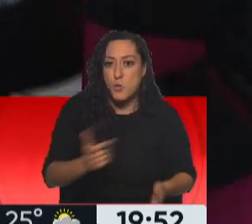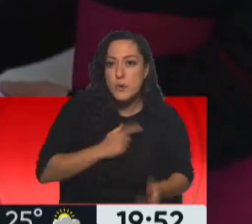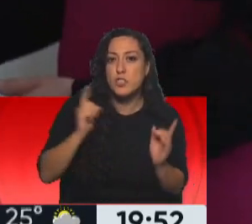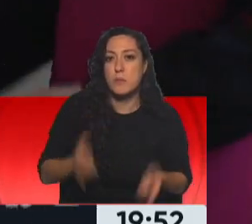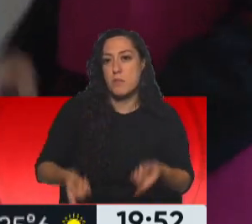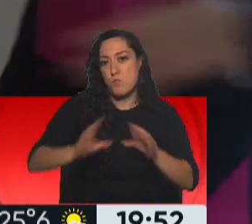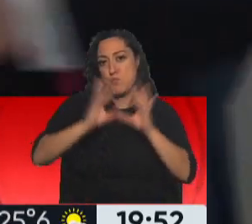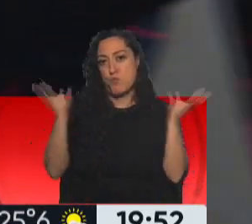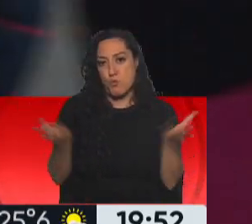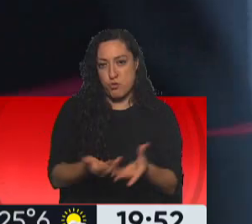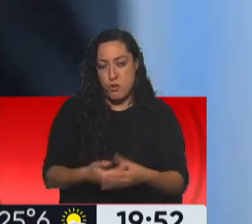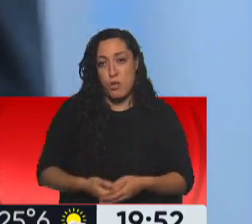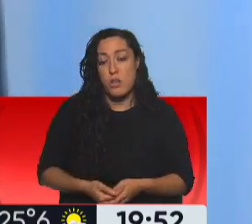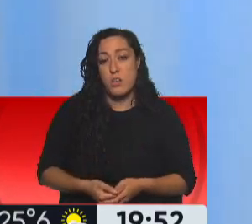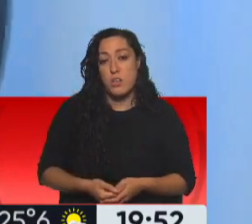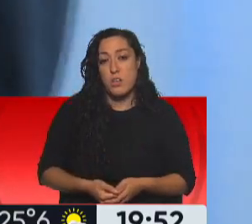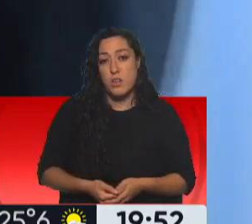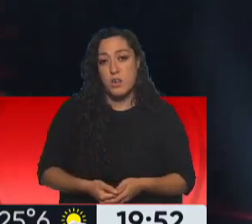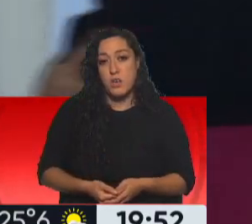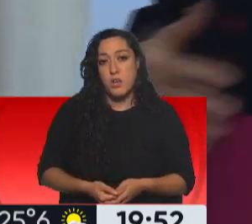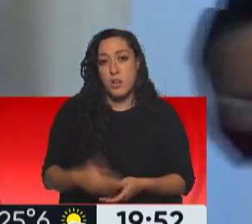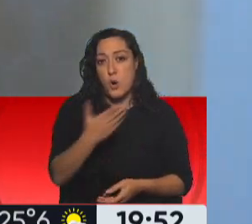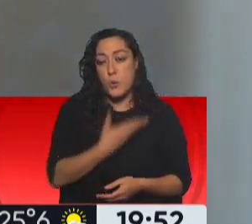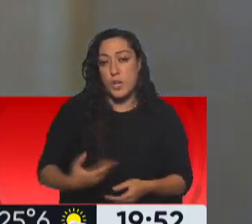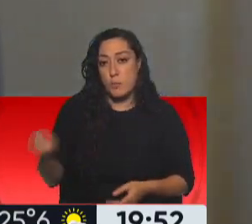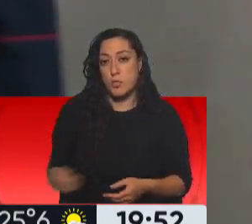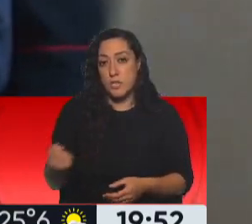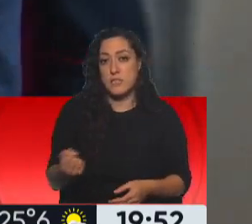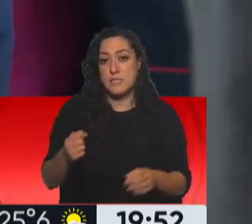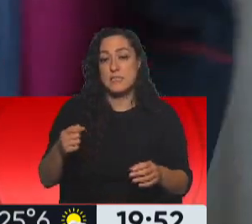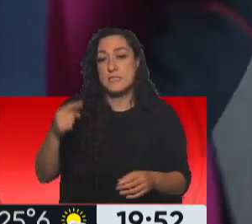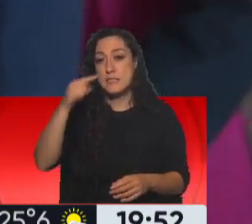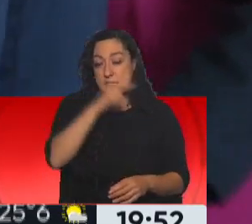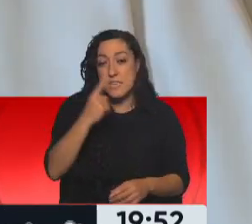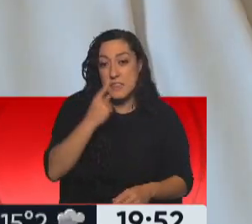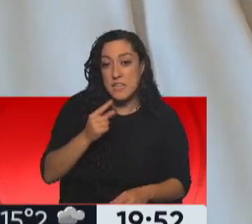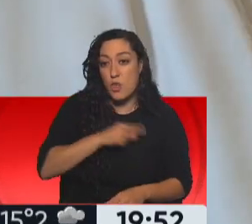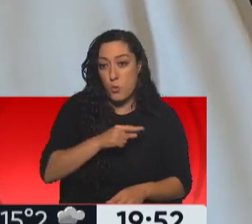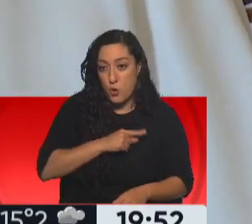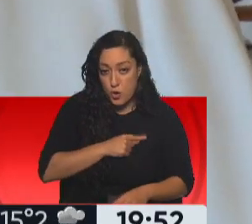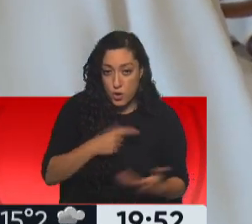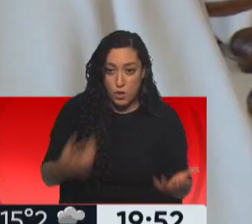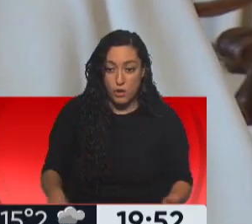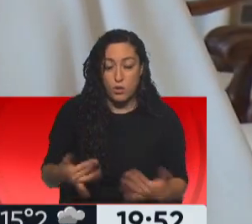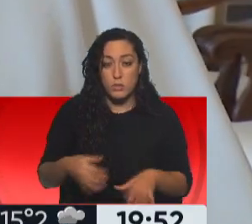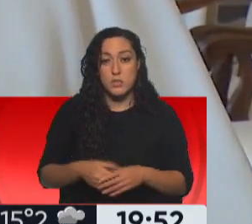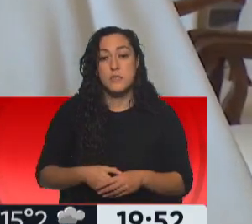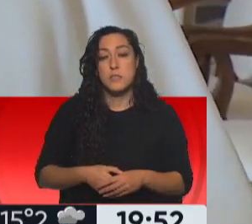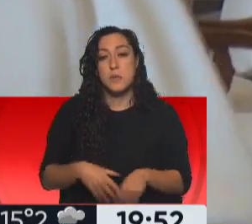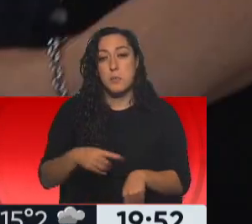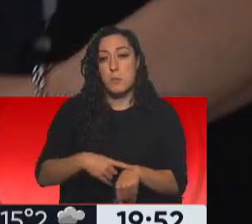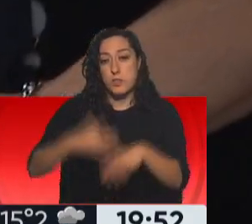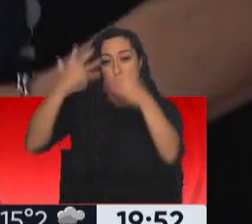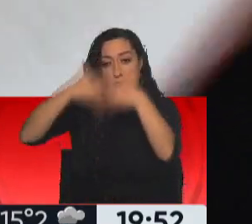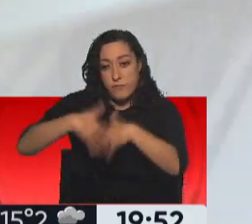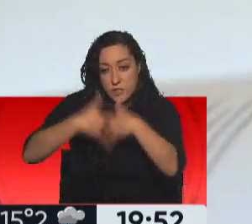y también el gobierno eso le ha dado la importancia cuando decretó los 7 días de duelo, ¿no? Es un momento que llama a la reflexión al